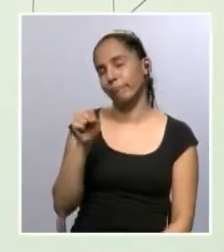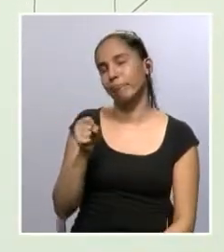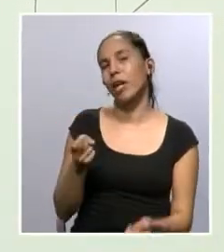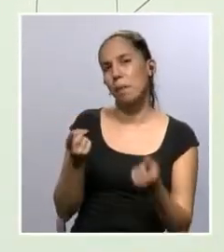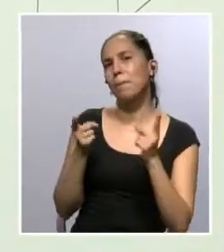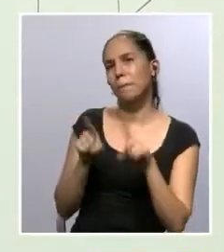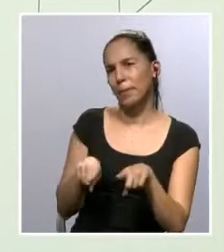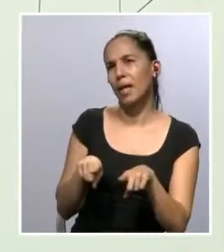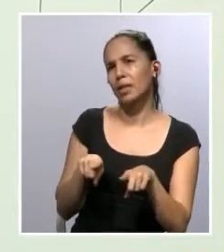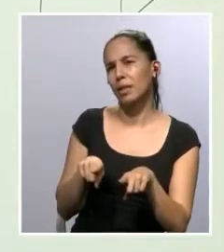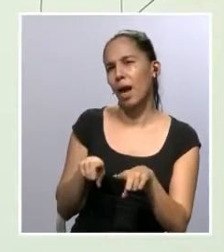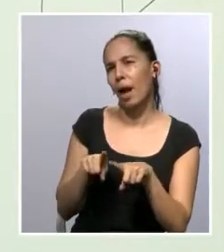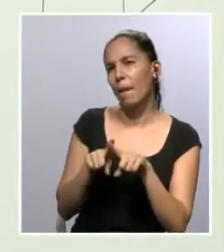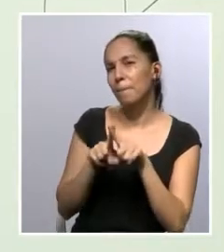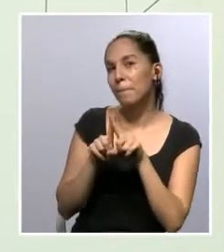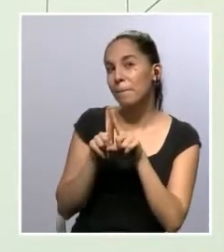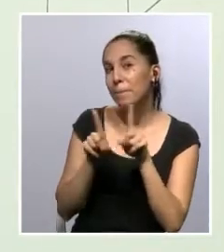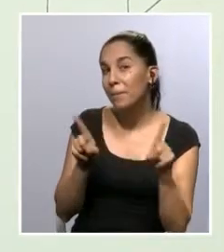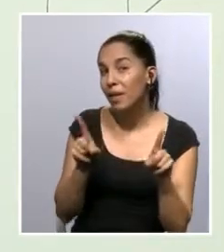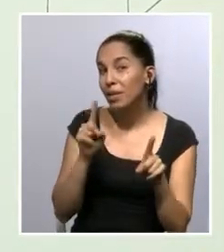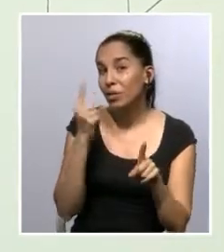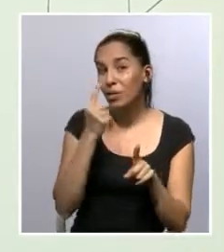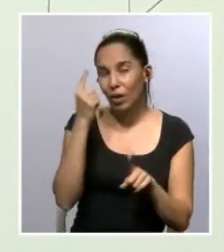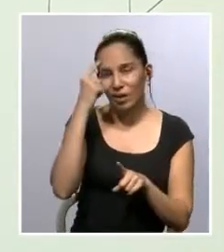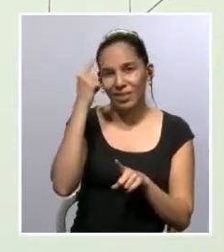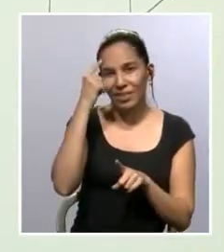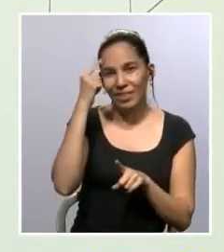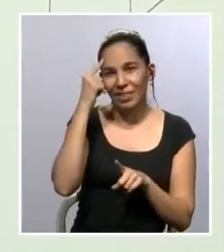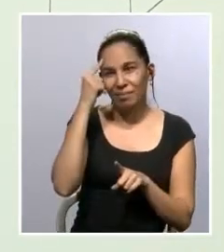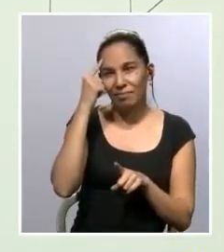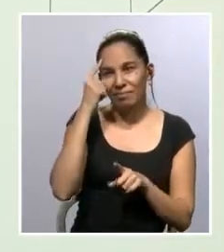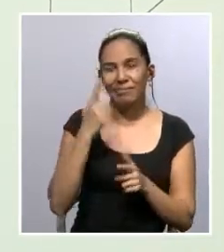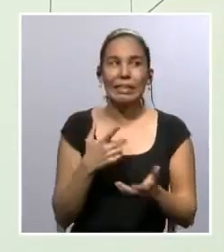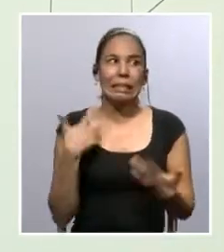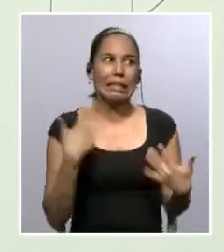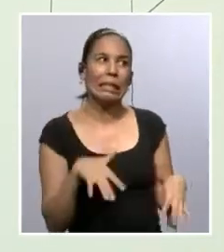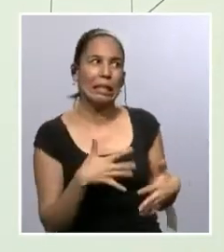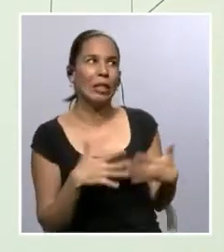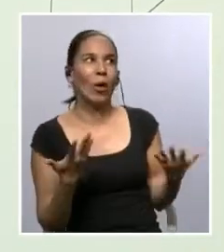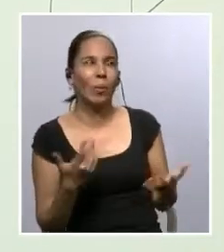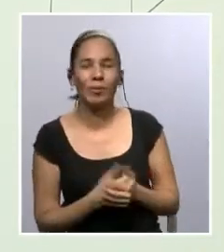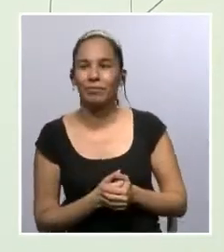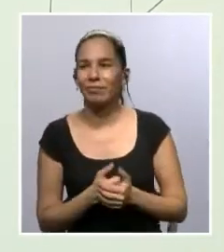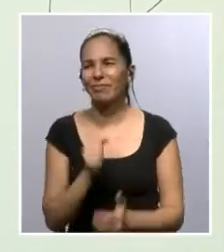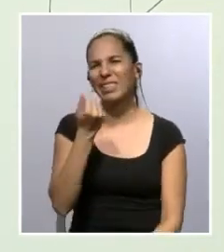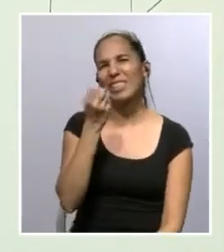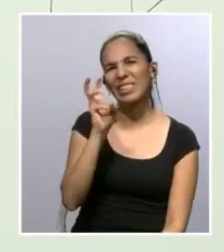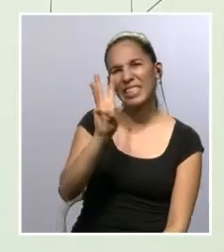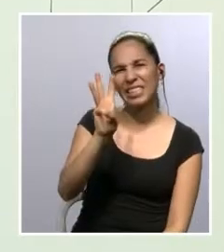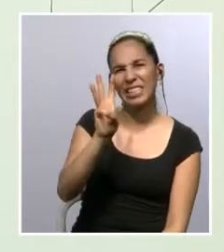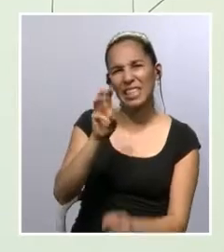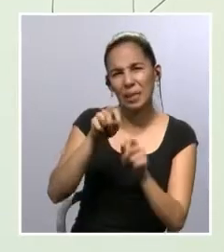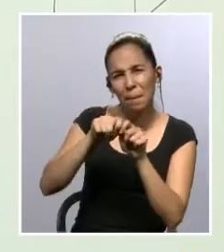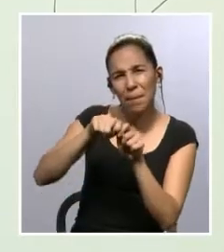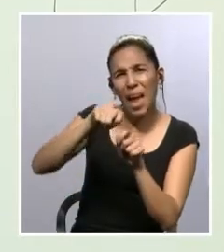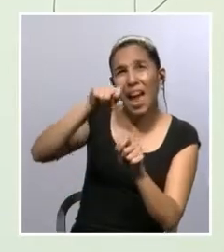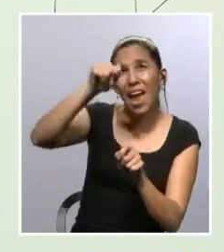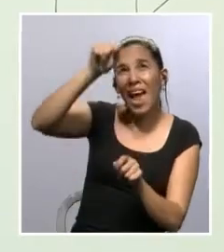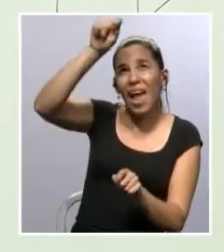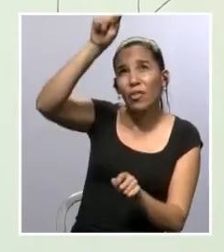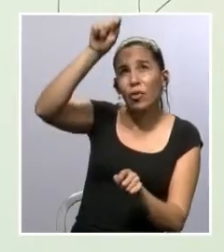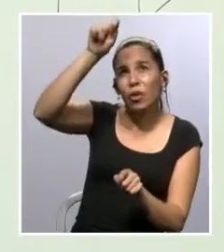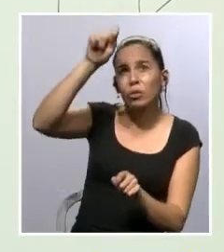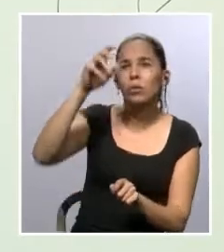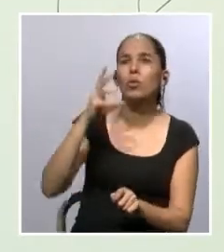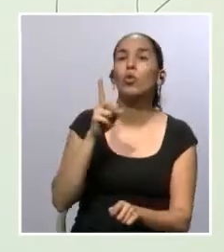real. Solamente para tener la referencia de que son 16 metros de altura.